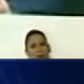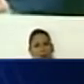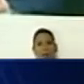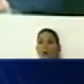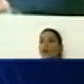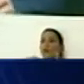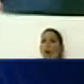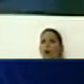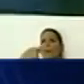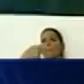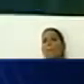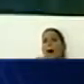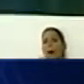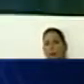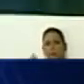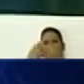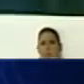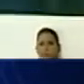te deposito los reales?